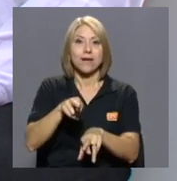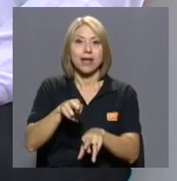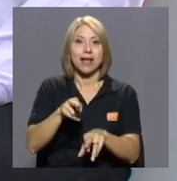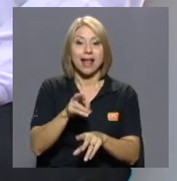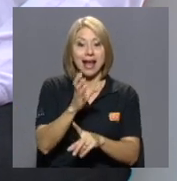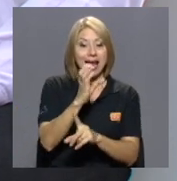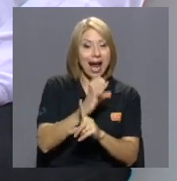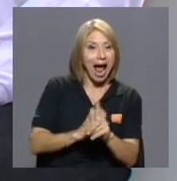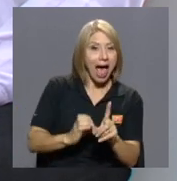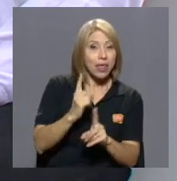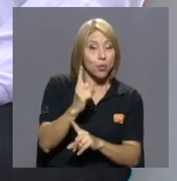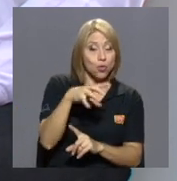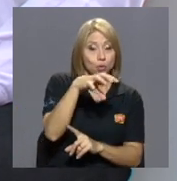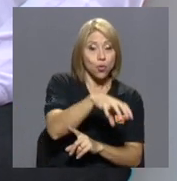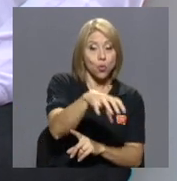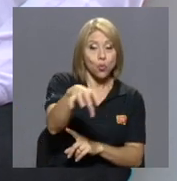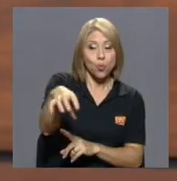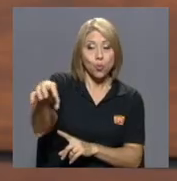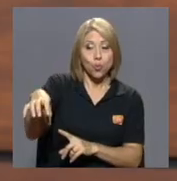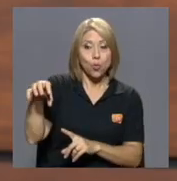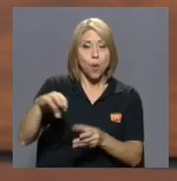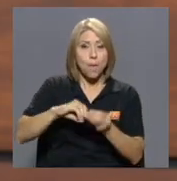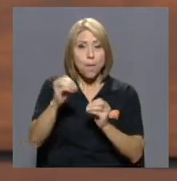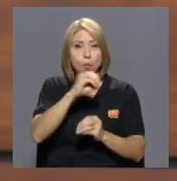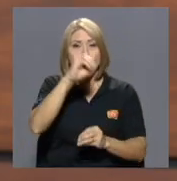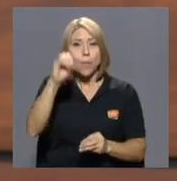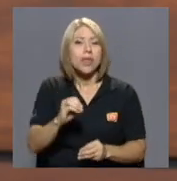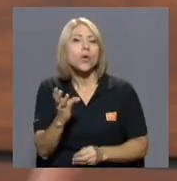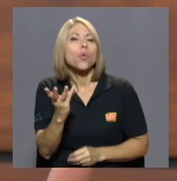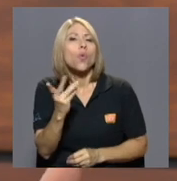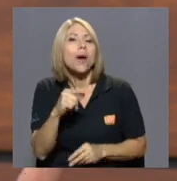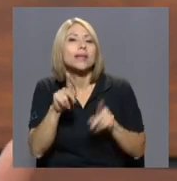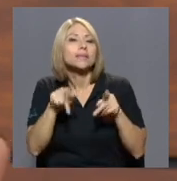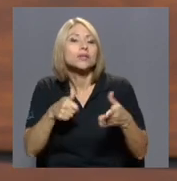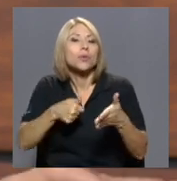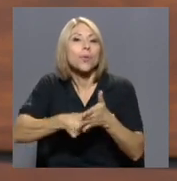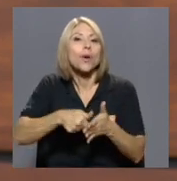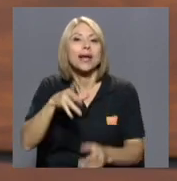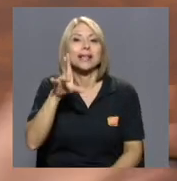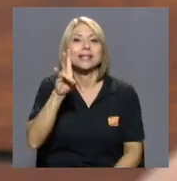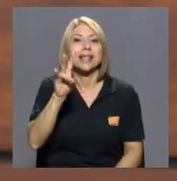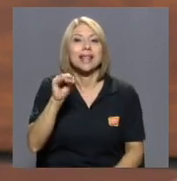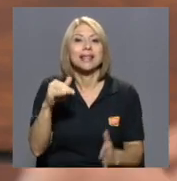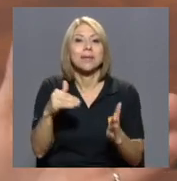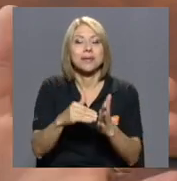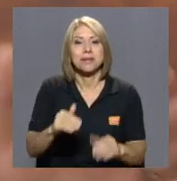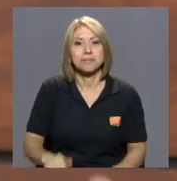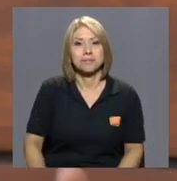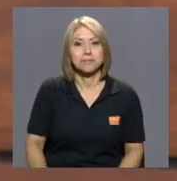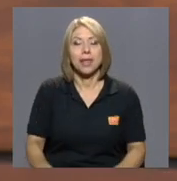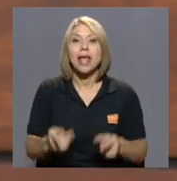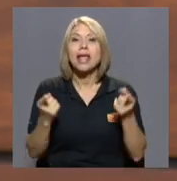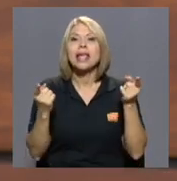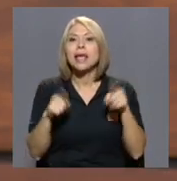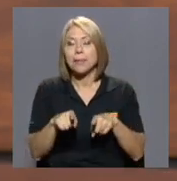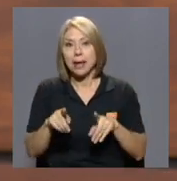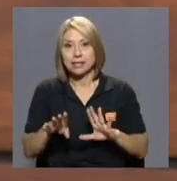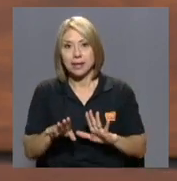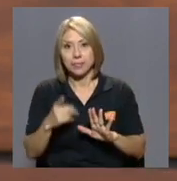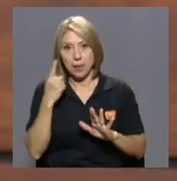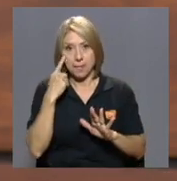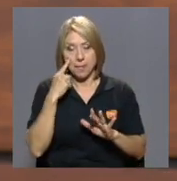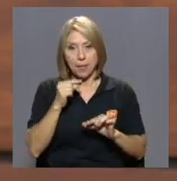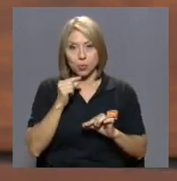más o menos de 70 mil ciudadanos. ¿Qué pasa si lo quisiéramos hacer, digamos, vamos a empezar poquito a poco, vamos a la